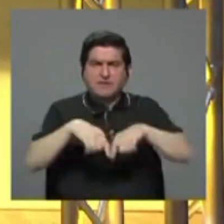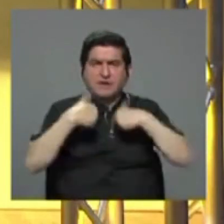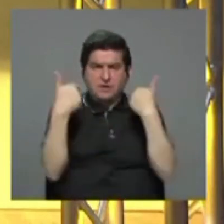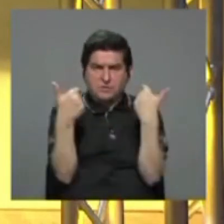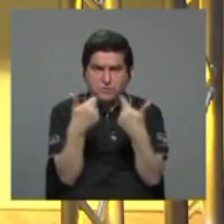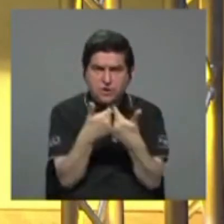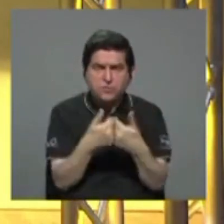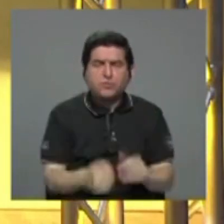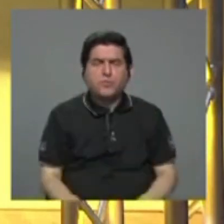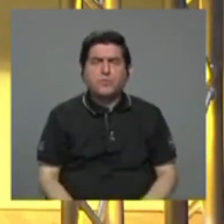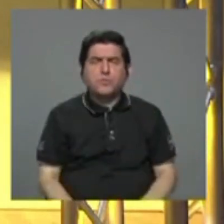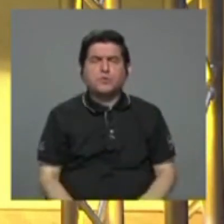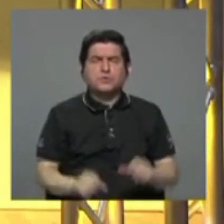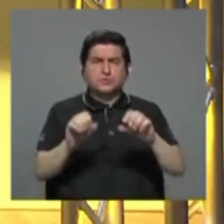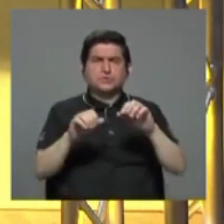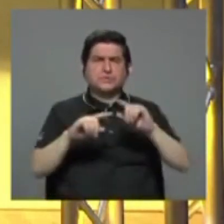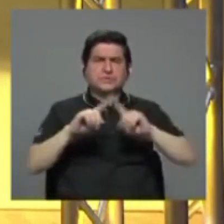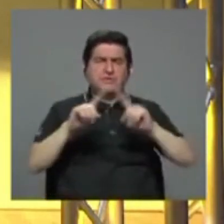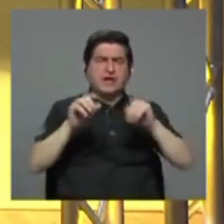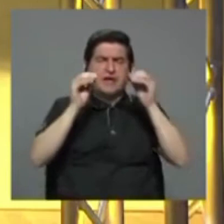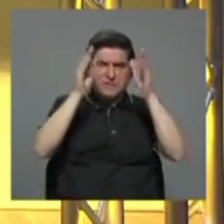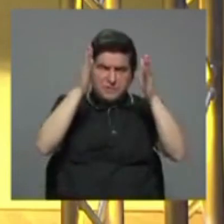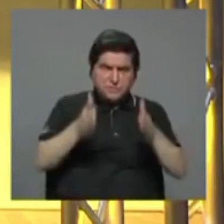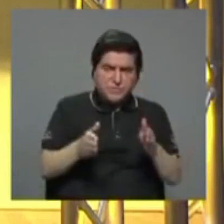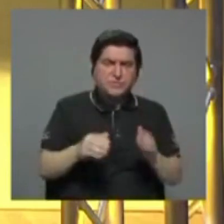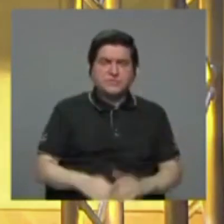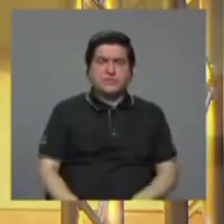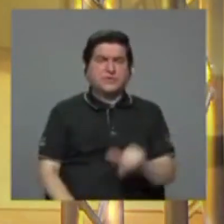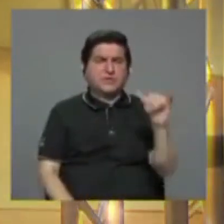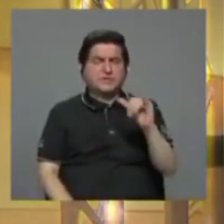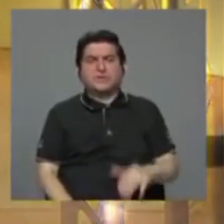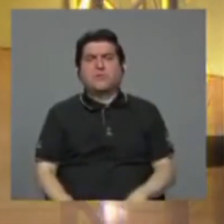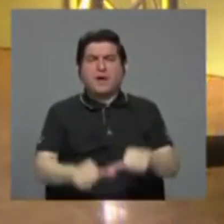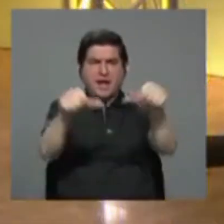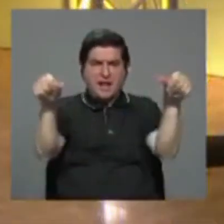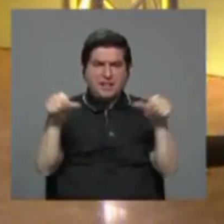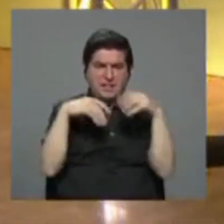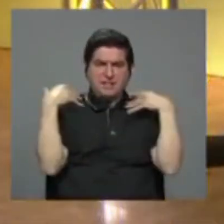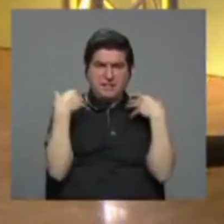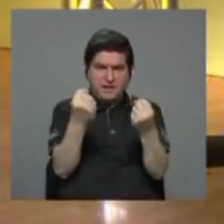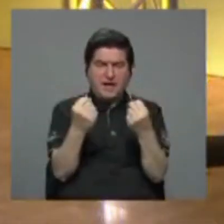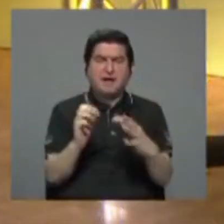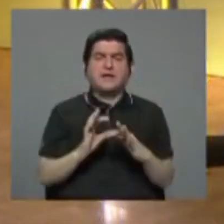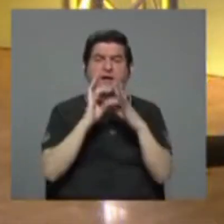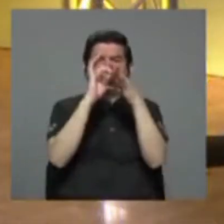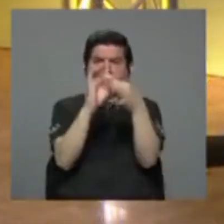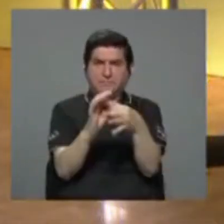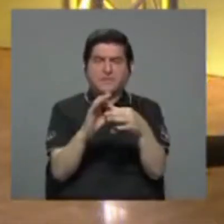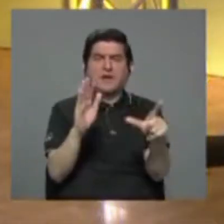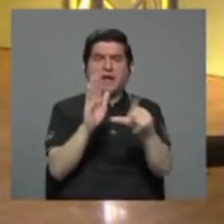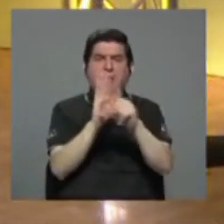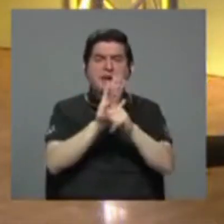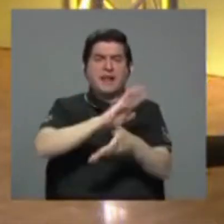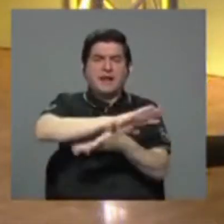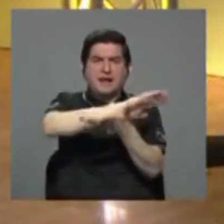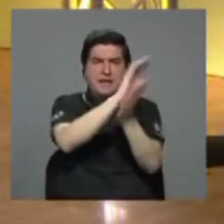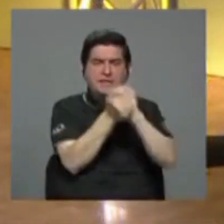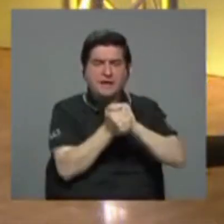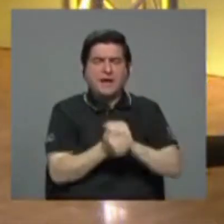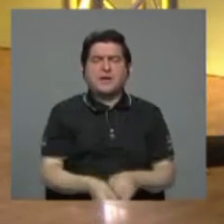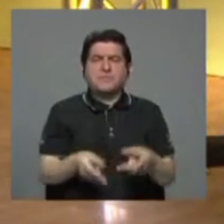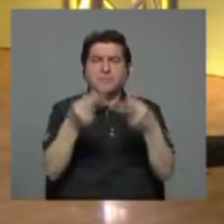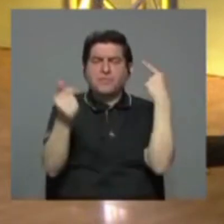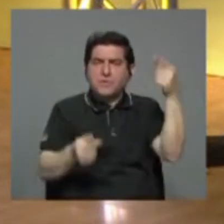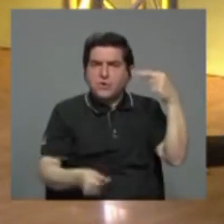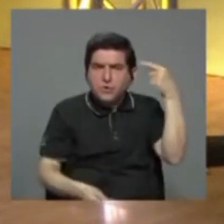sectores gremiales del magisterio, sobre todo, pero también de la salud, respecto a la ley de reforma fiscal.